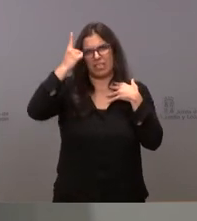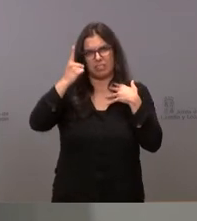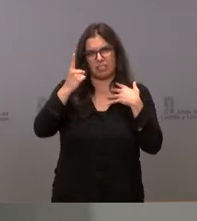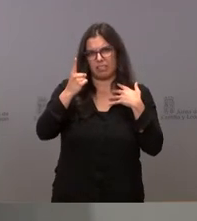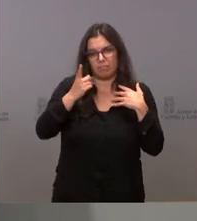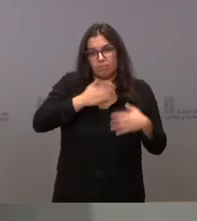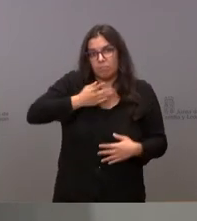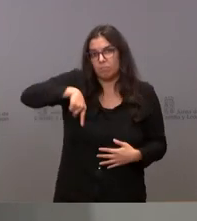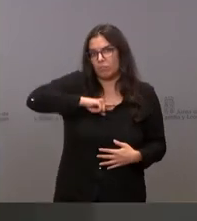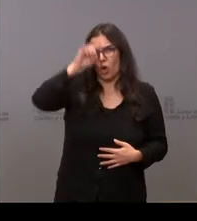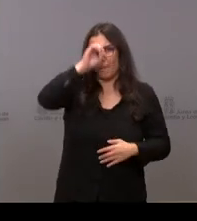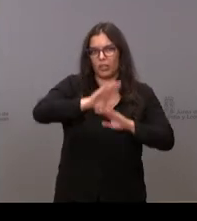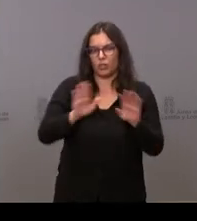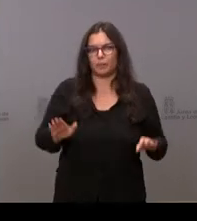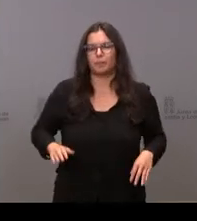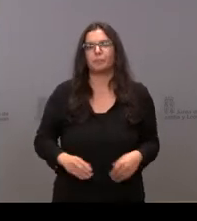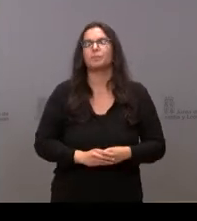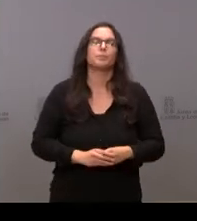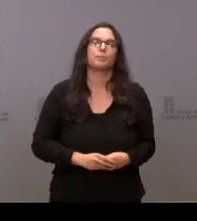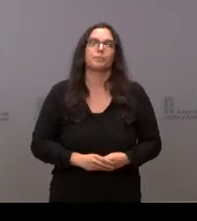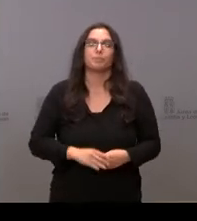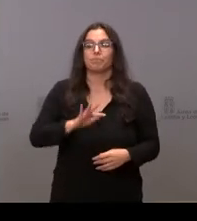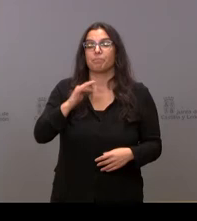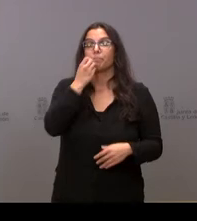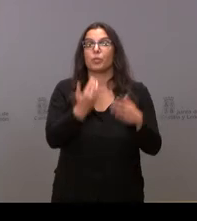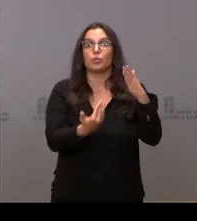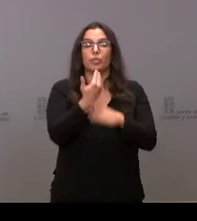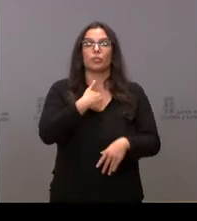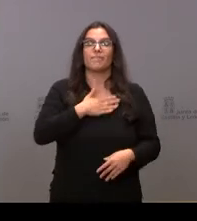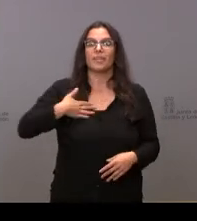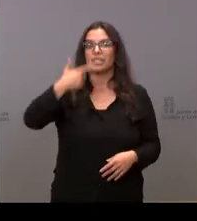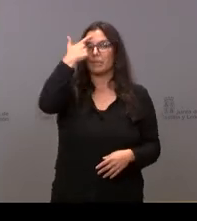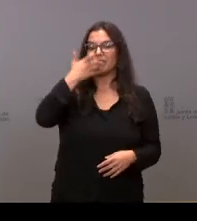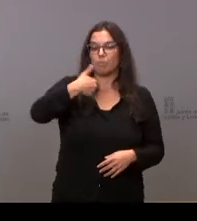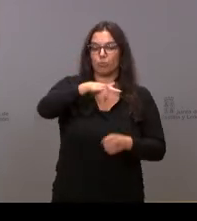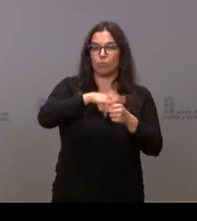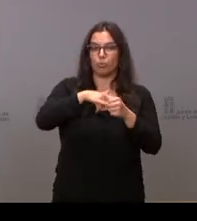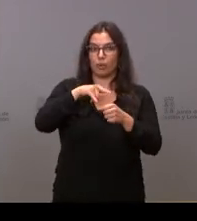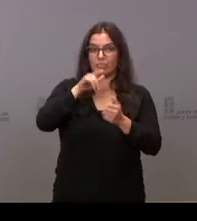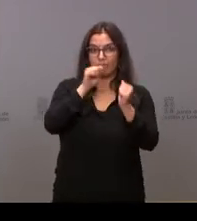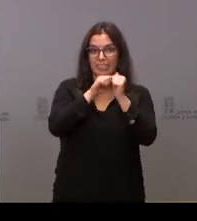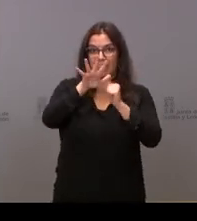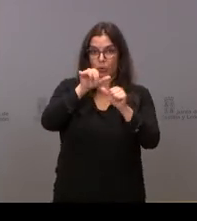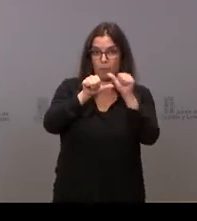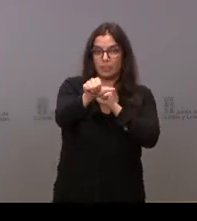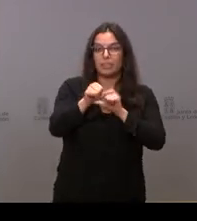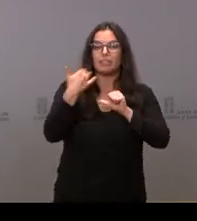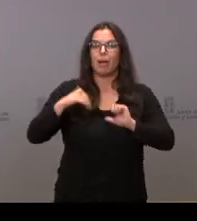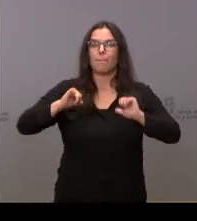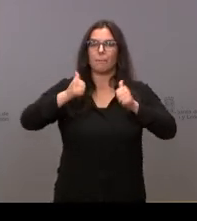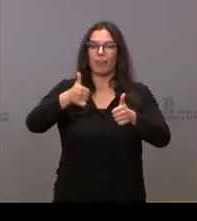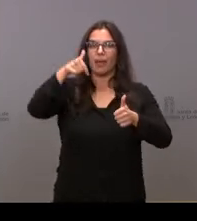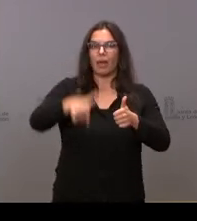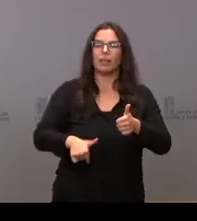nuestro punto de vista. Buenos días. Quería saber si a partir del lunes 25 se va a empezar a administrar ya en Castilla y León